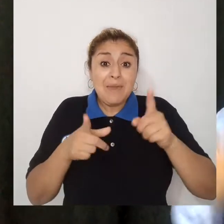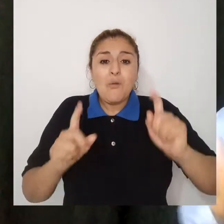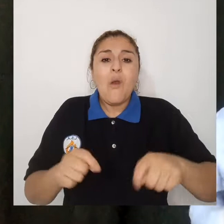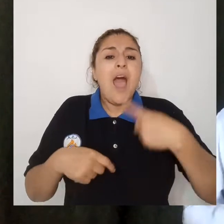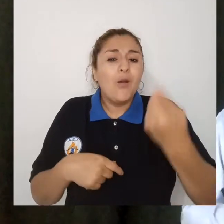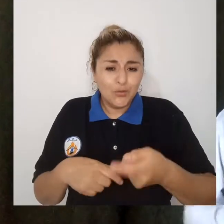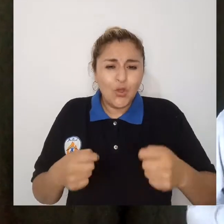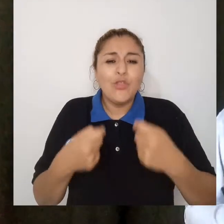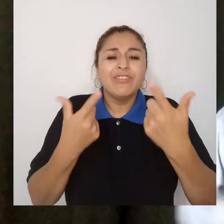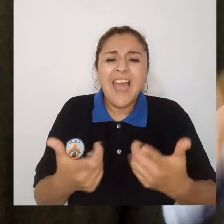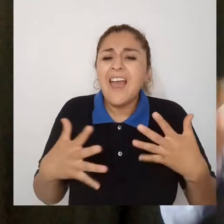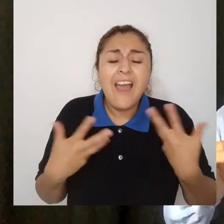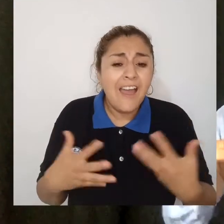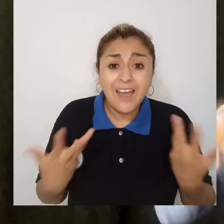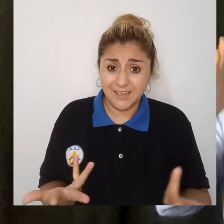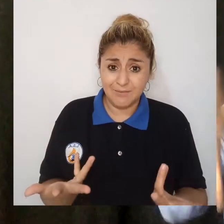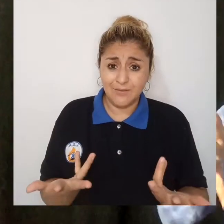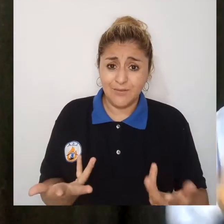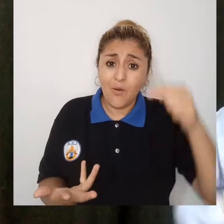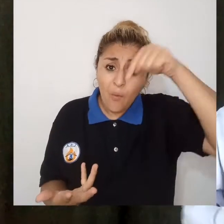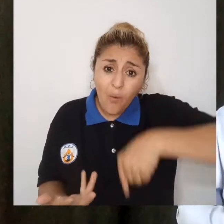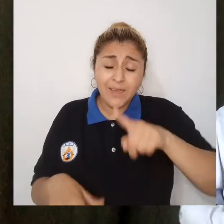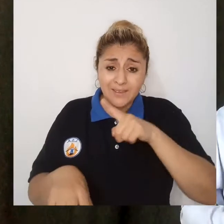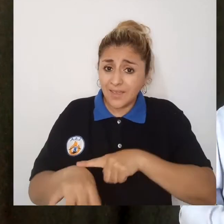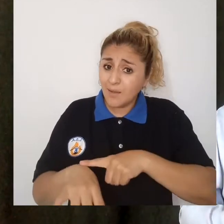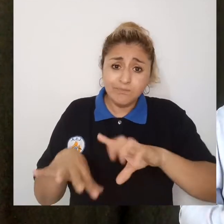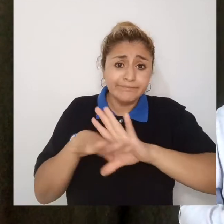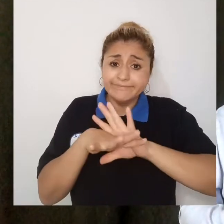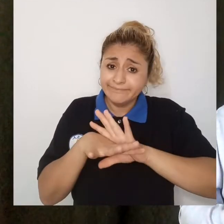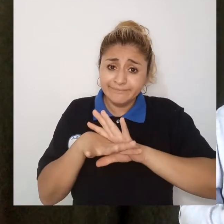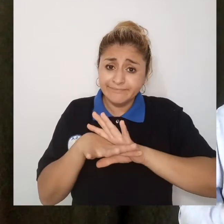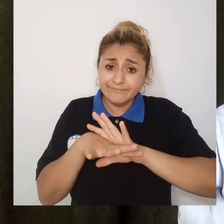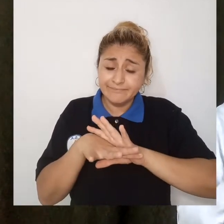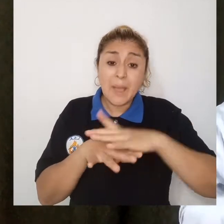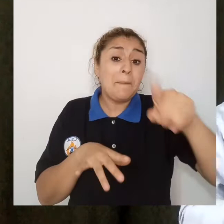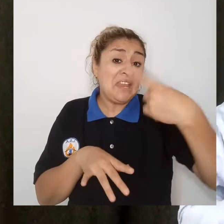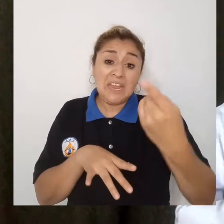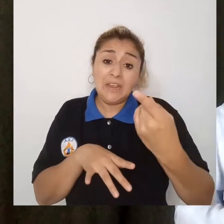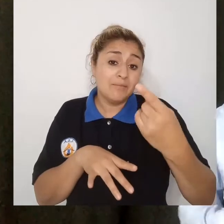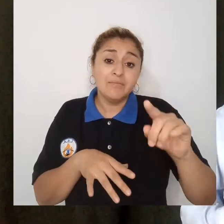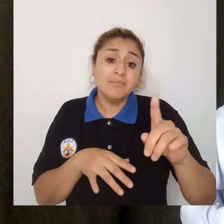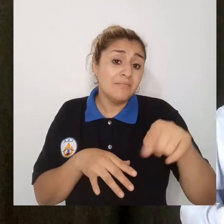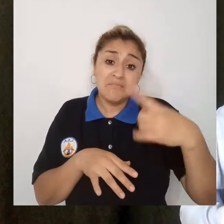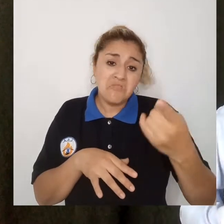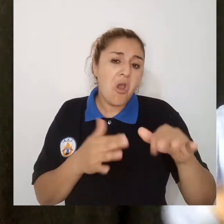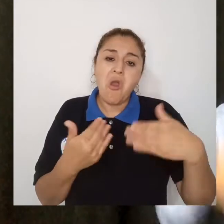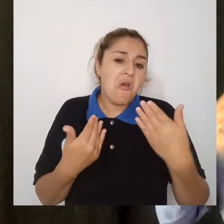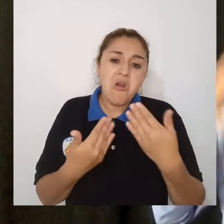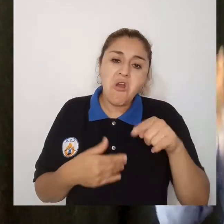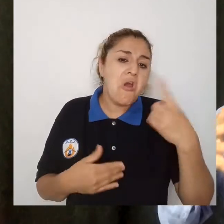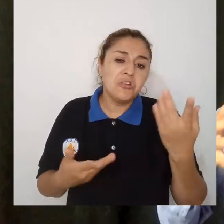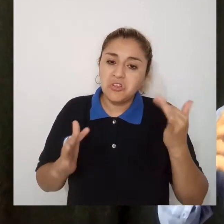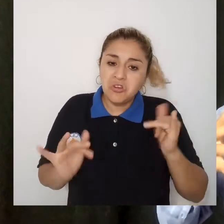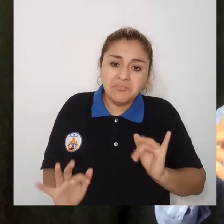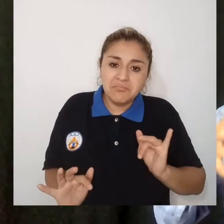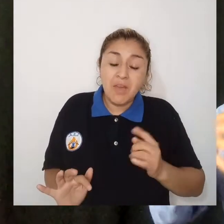reuniones de adoración es hoy y hoy es el tiempo mañana será otro la fiesta